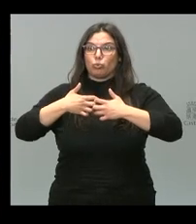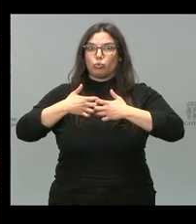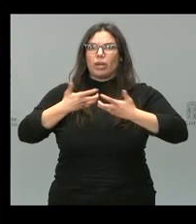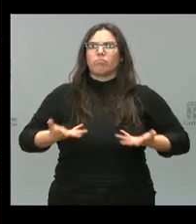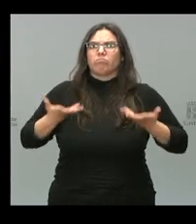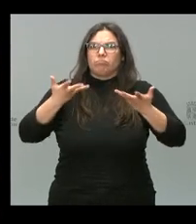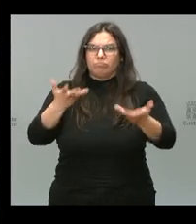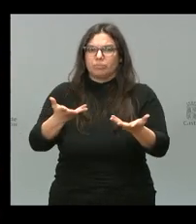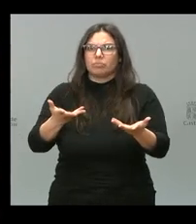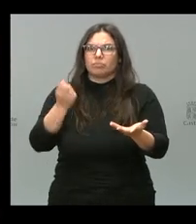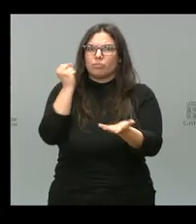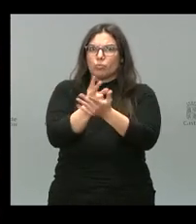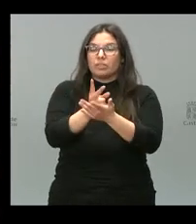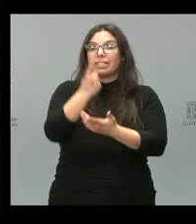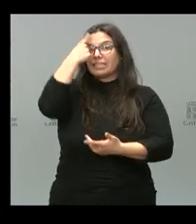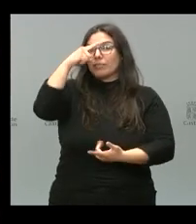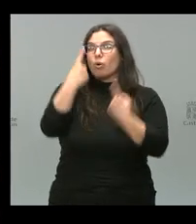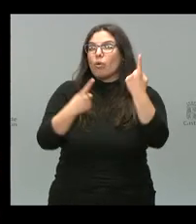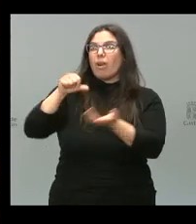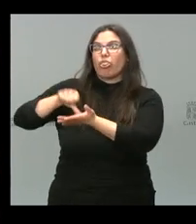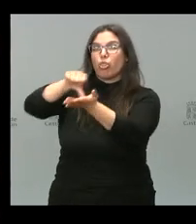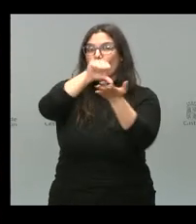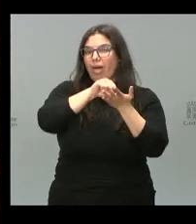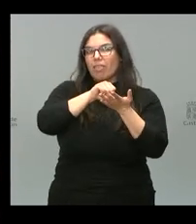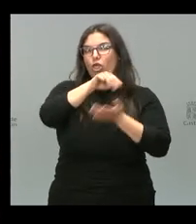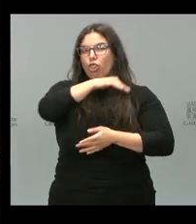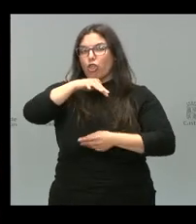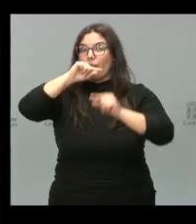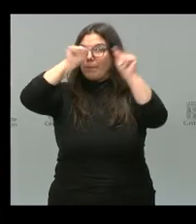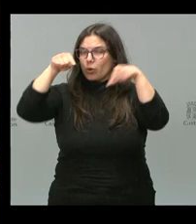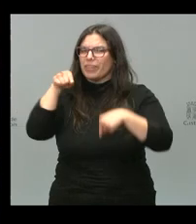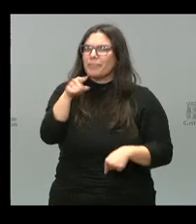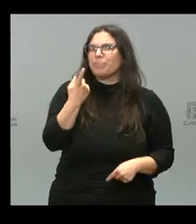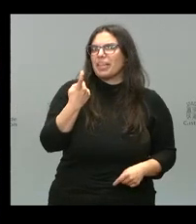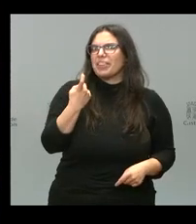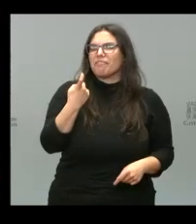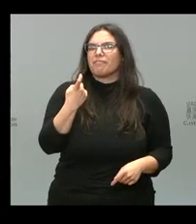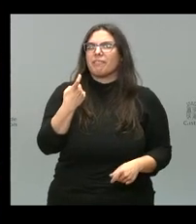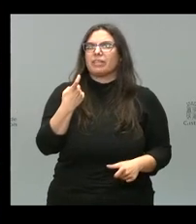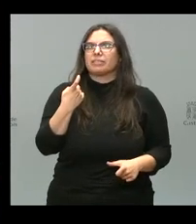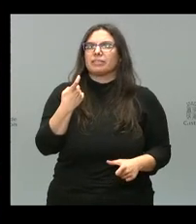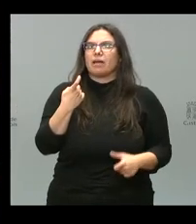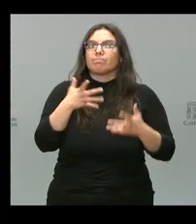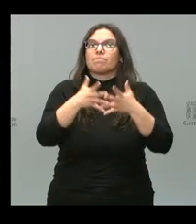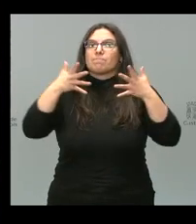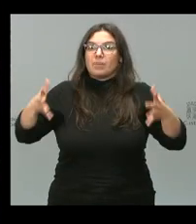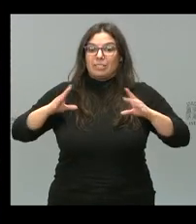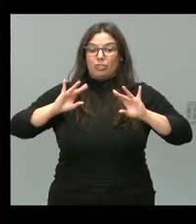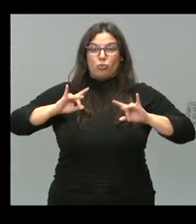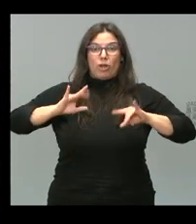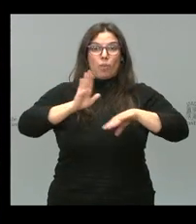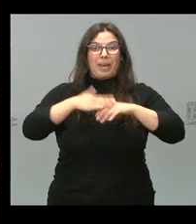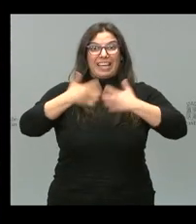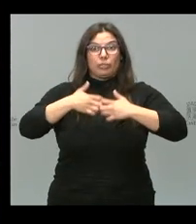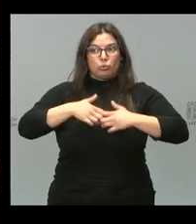que hay ciudades zonas provincias donde es necesario la ampliación del suelo Industrial